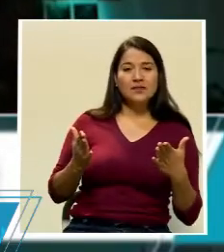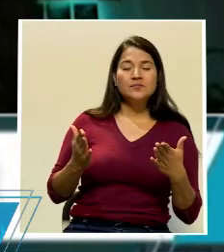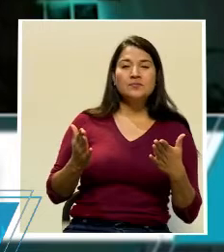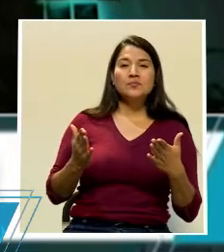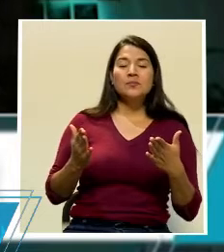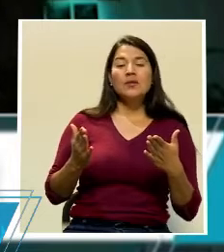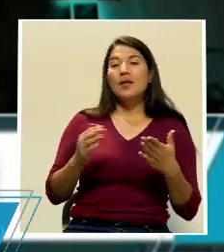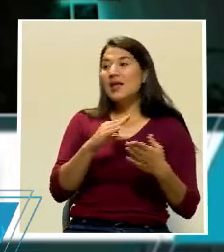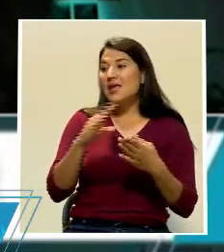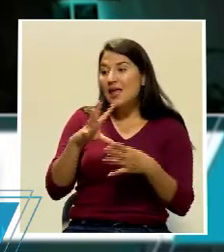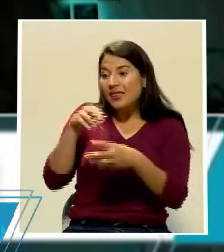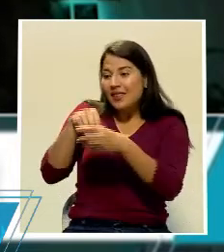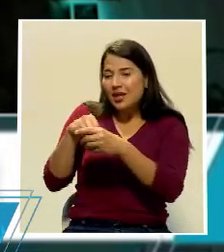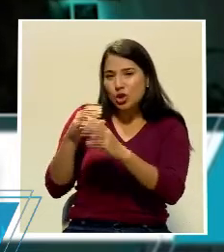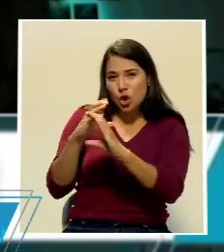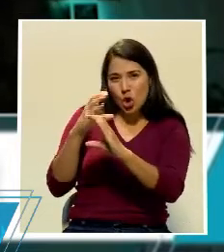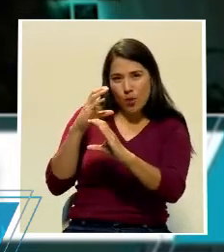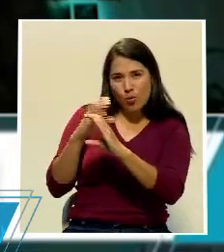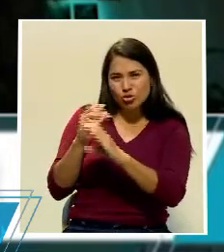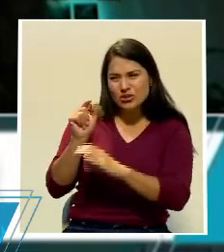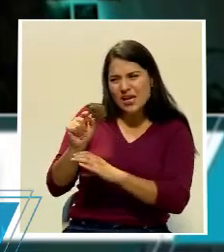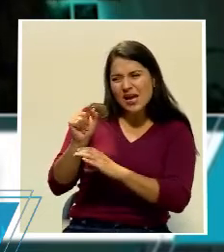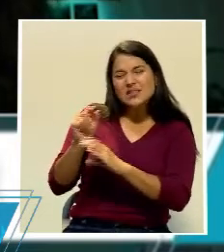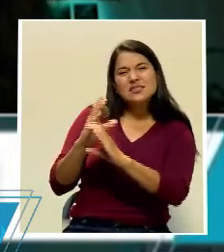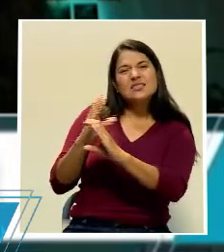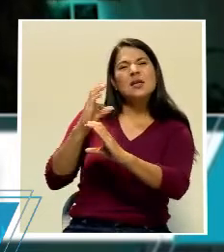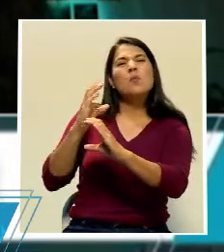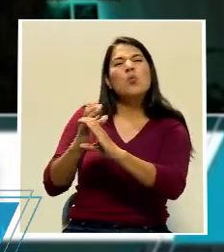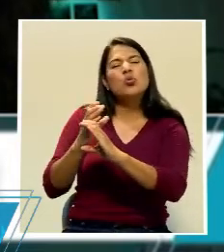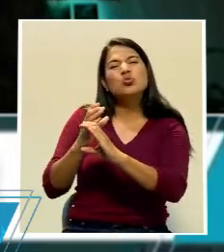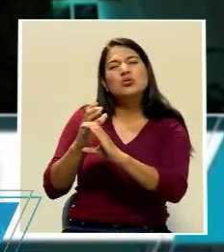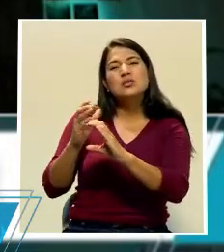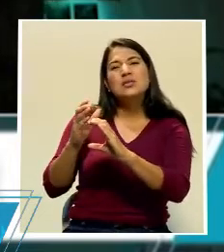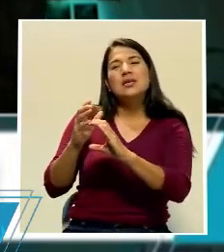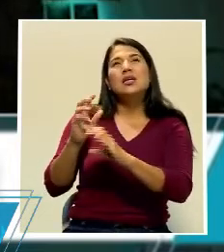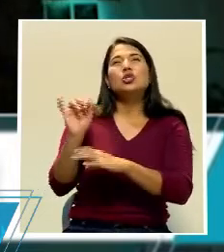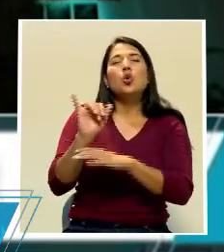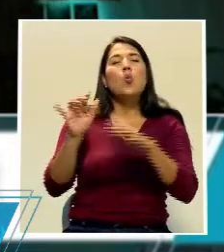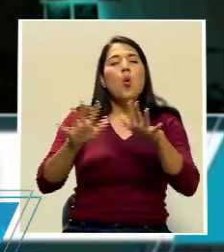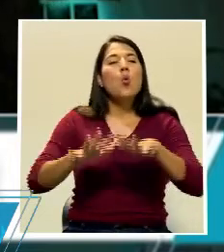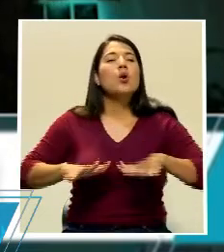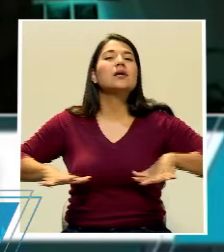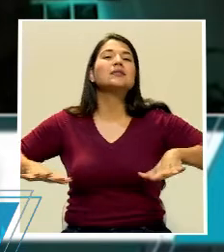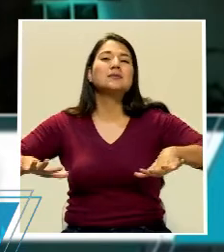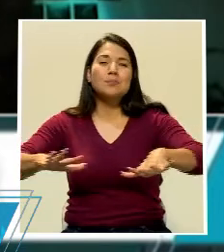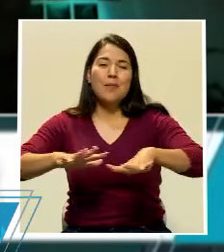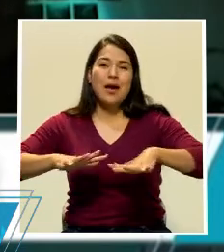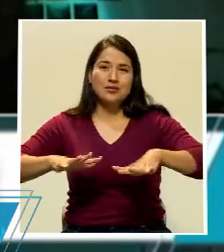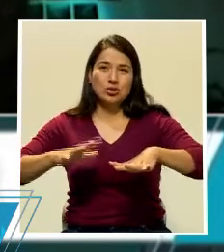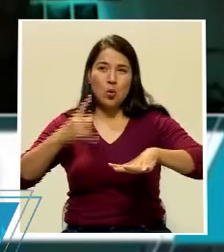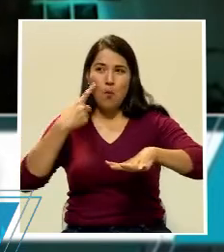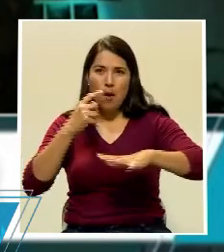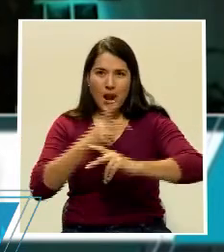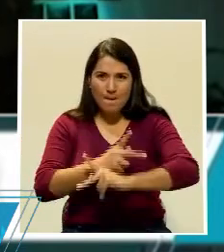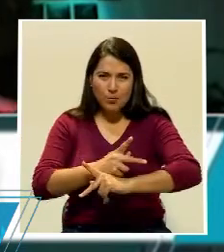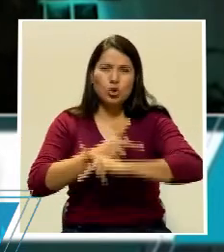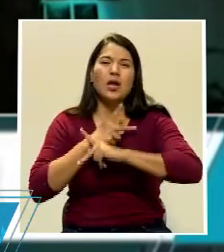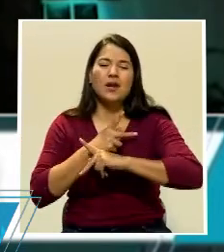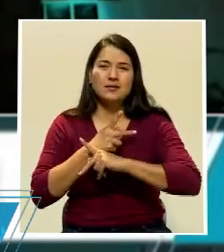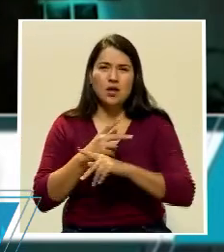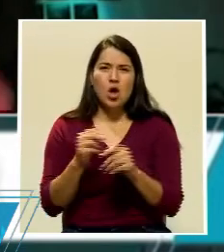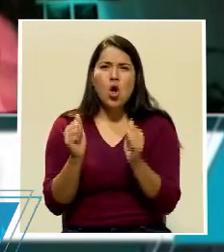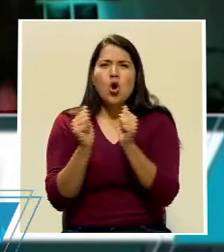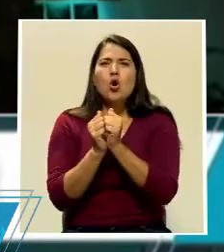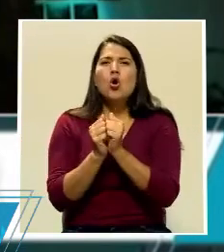se convierte como en un espacio del que ellos se apropian, ellos se protegen, como con luces de colores,